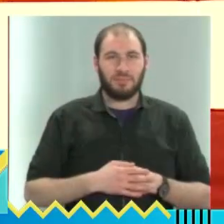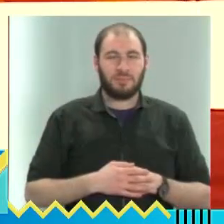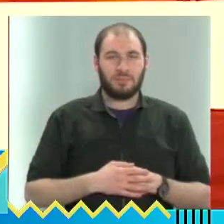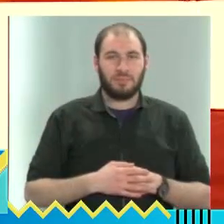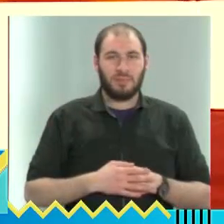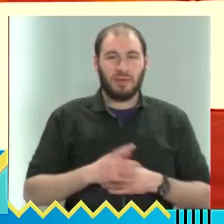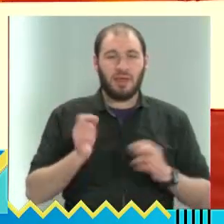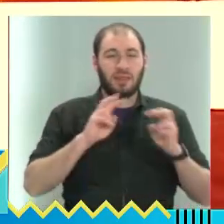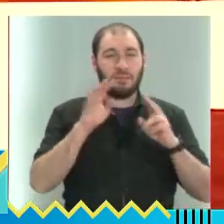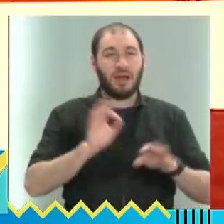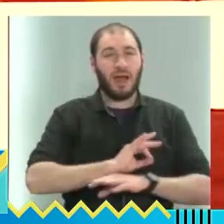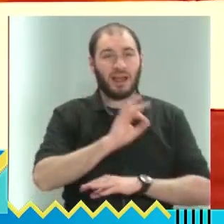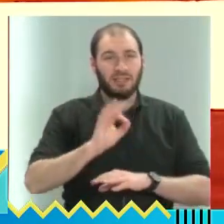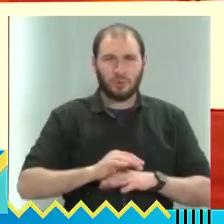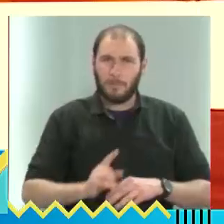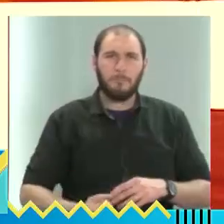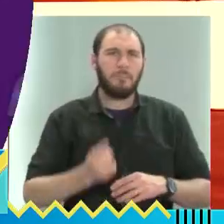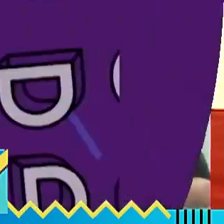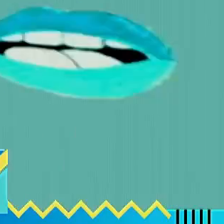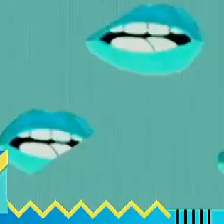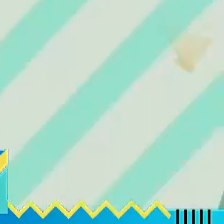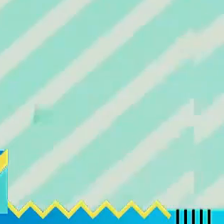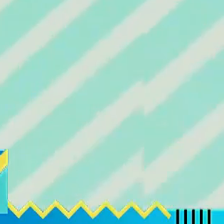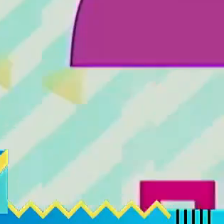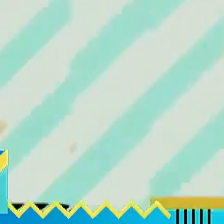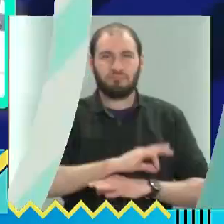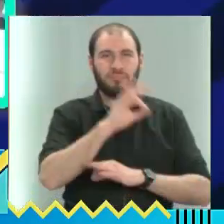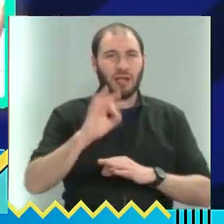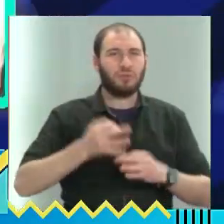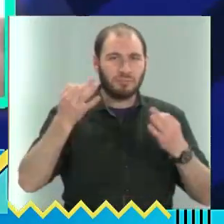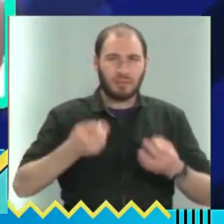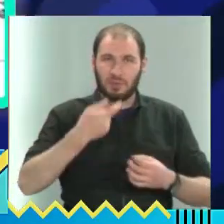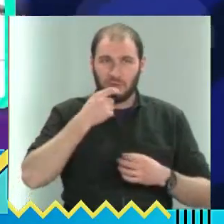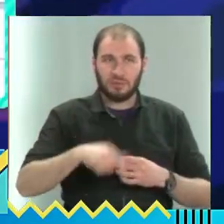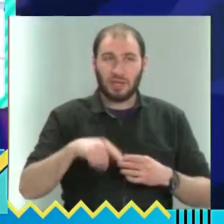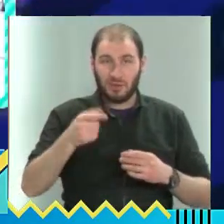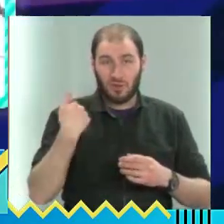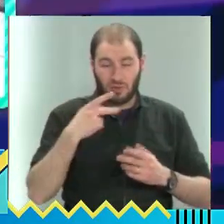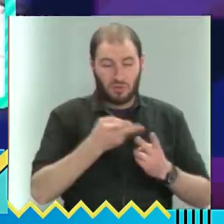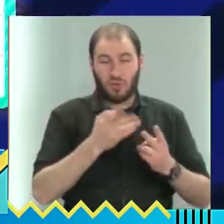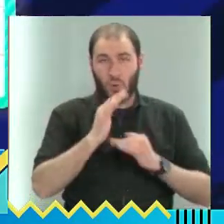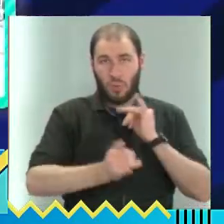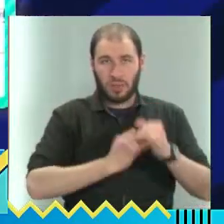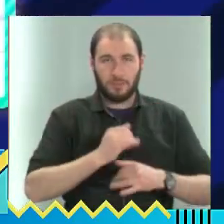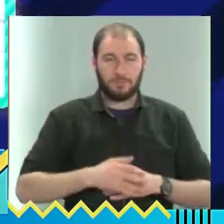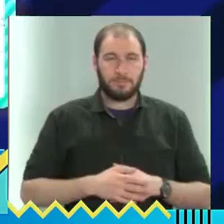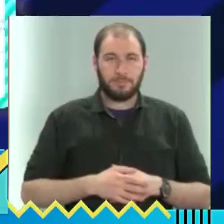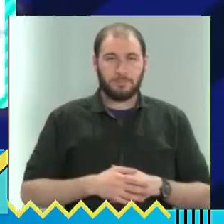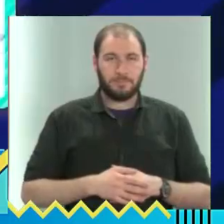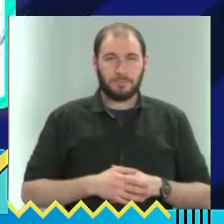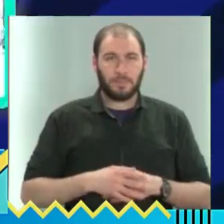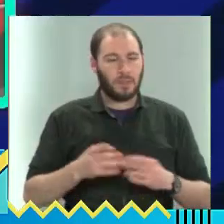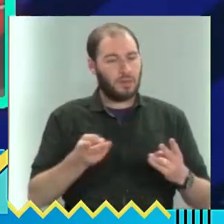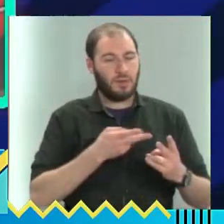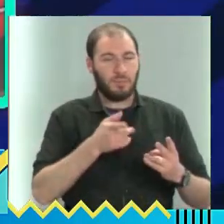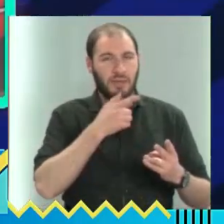los arquitectos pioneros de la buena arquitectura en Mendoza. Estos dos arquitectos que te nombré, digamos, fueron